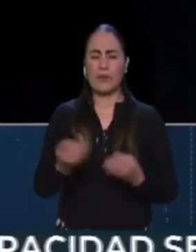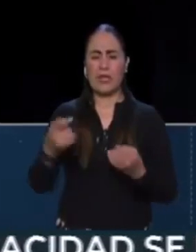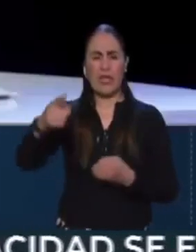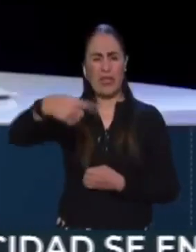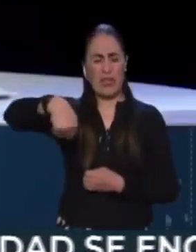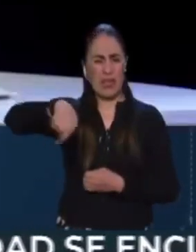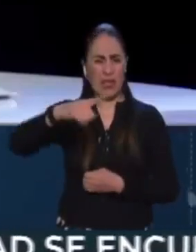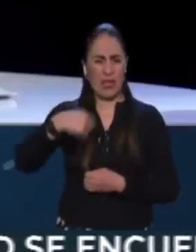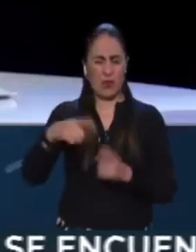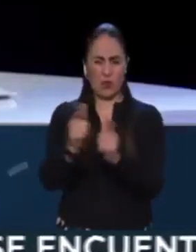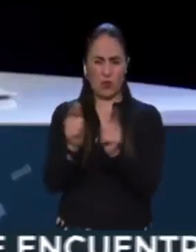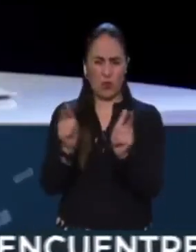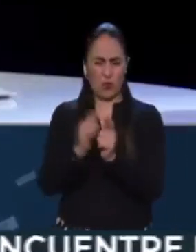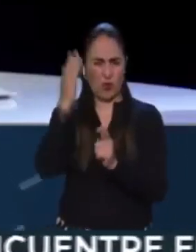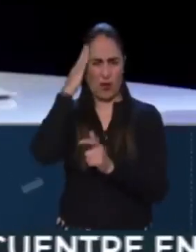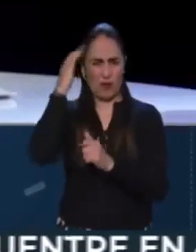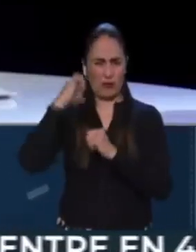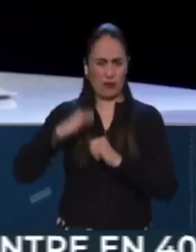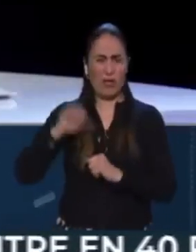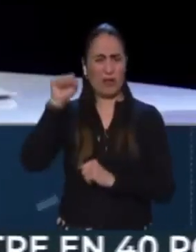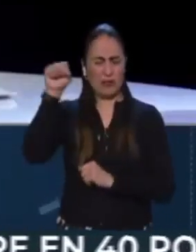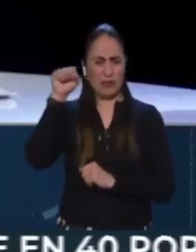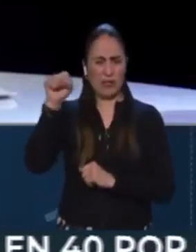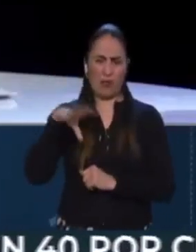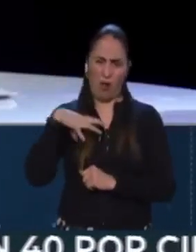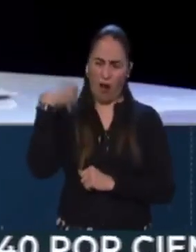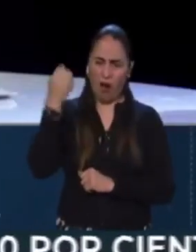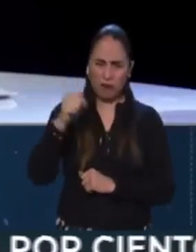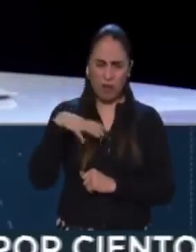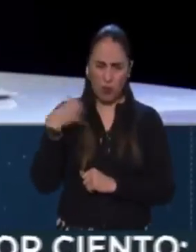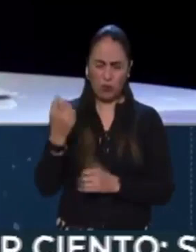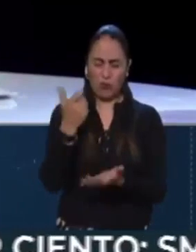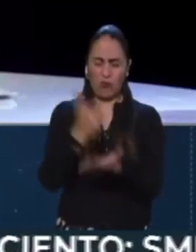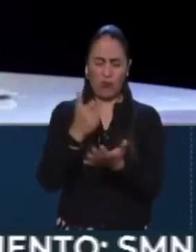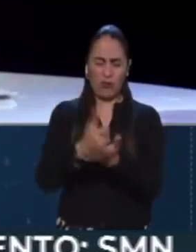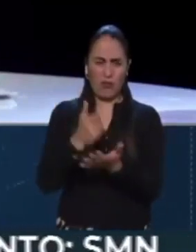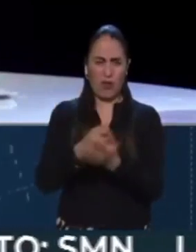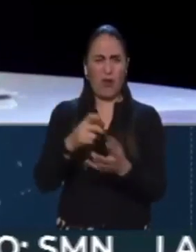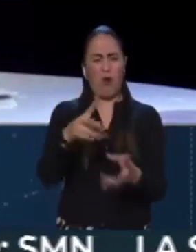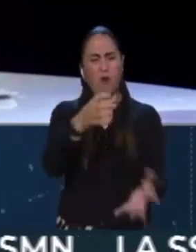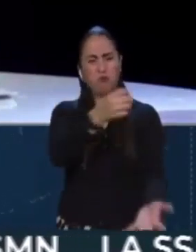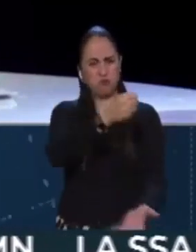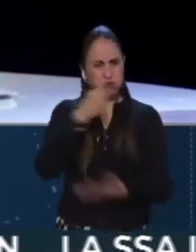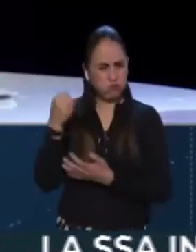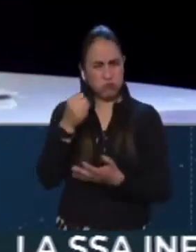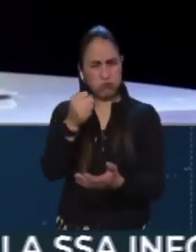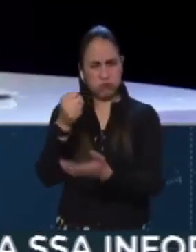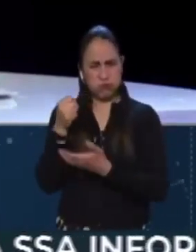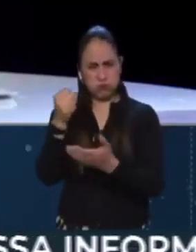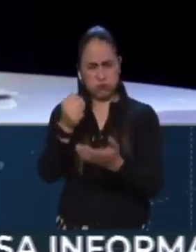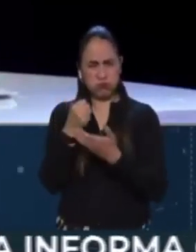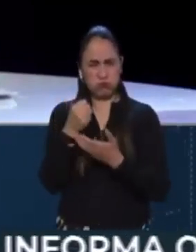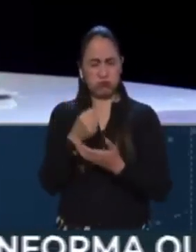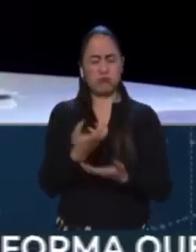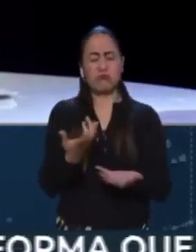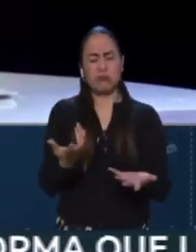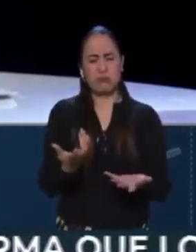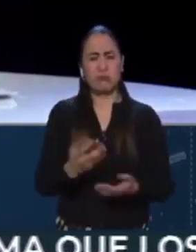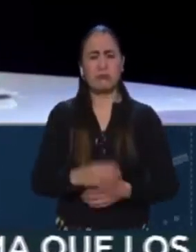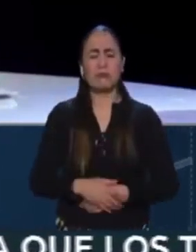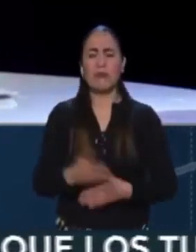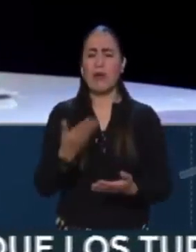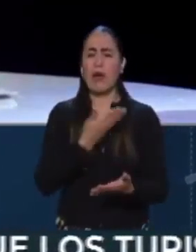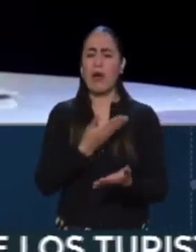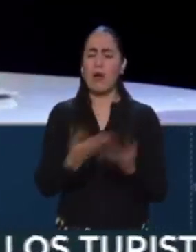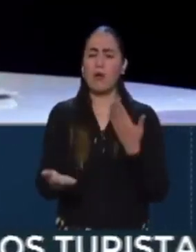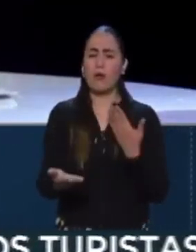abuso de todo el dinero que se llevaron o que tienen. Yo creo que